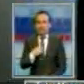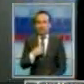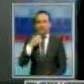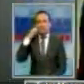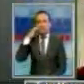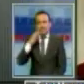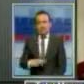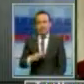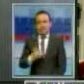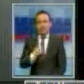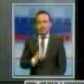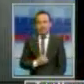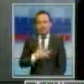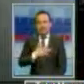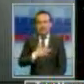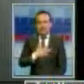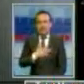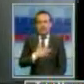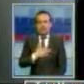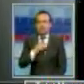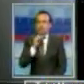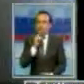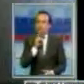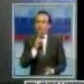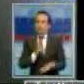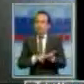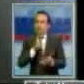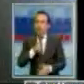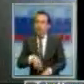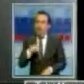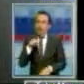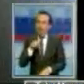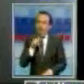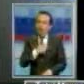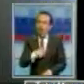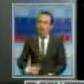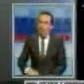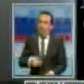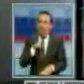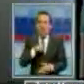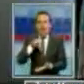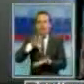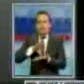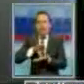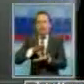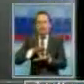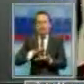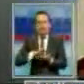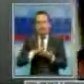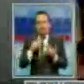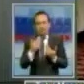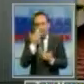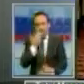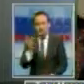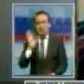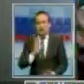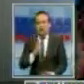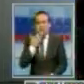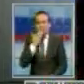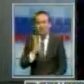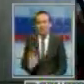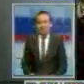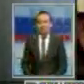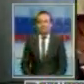que tenemos un mismo espíritu. Sí, absolutamente. Que vaya bien. Que nos vaya bien, que vaya bien al país. Yes, y a nuestra gente. Jorge. Jorge lo conoce.